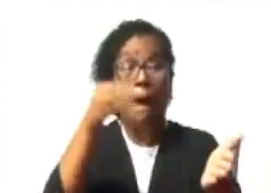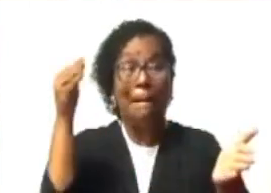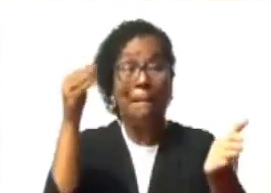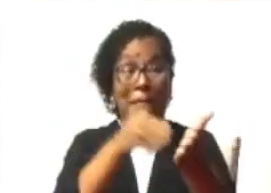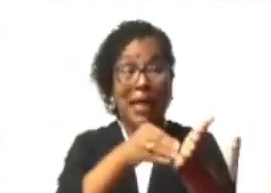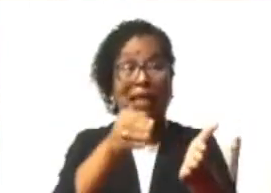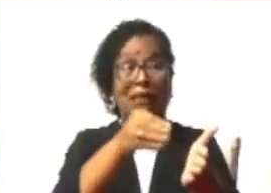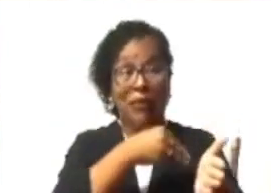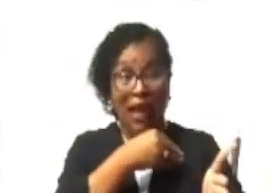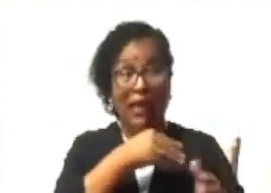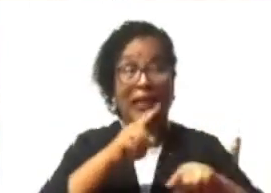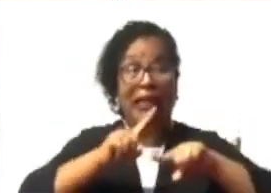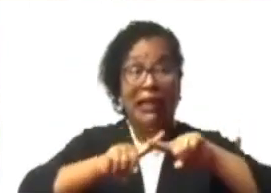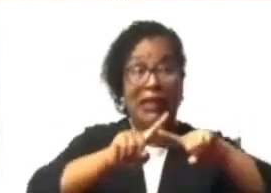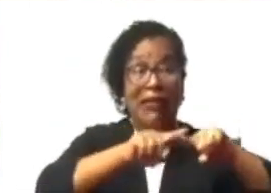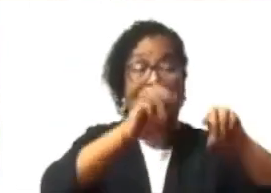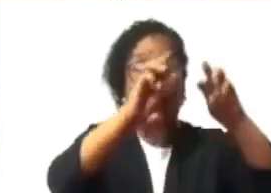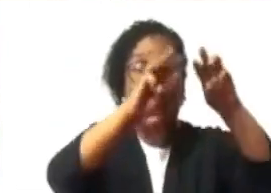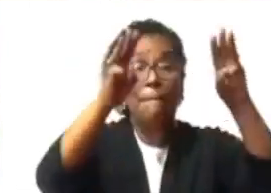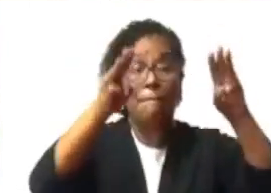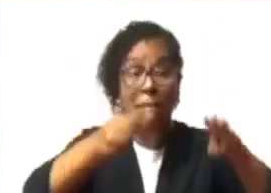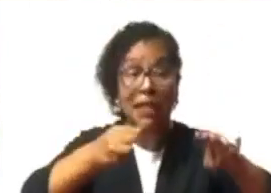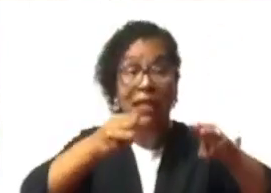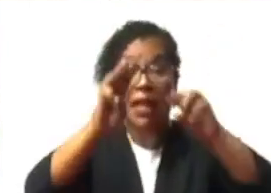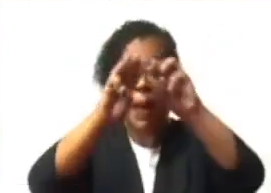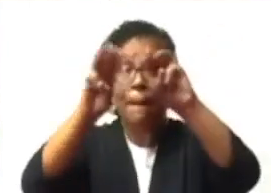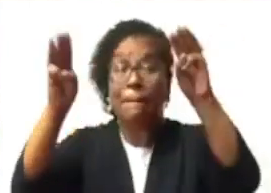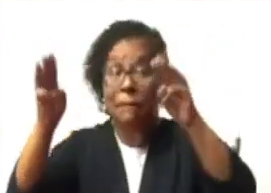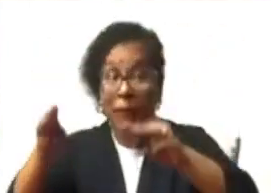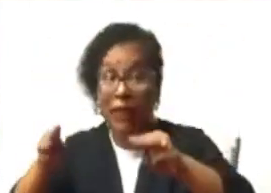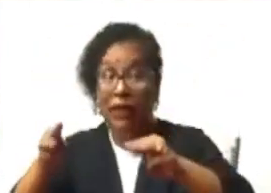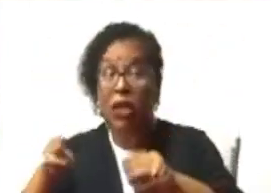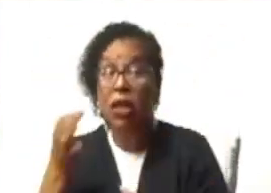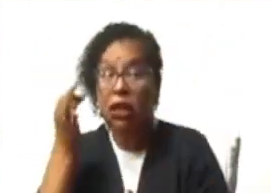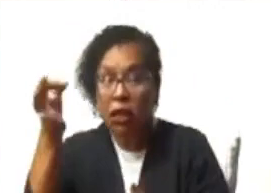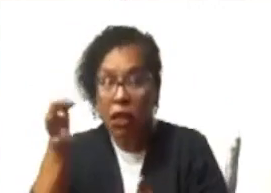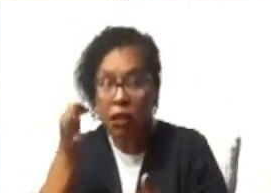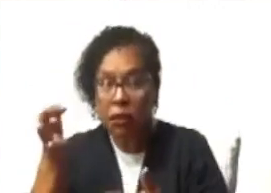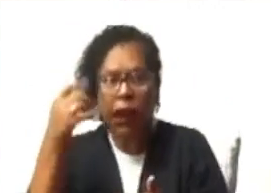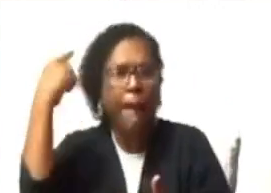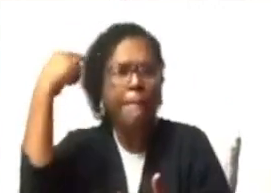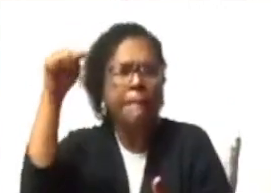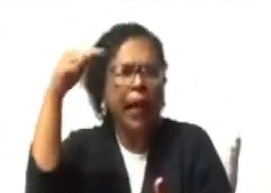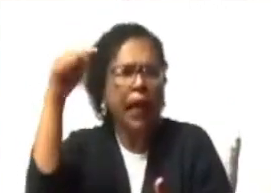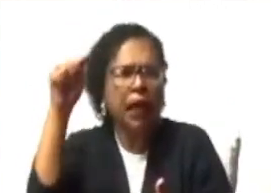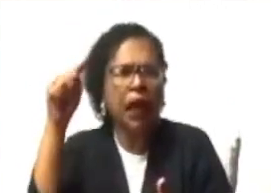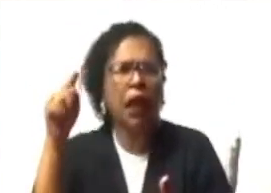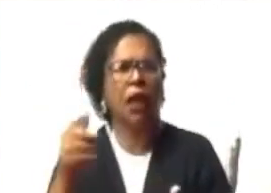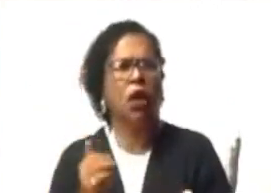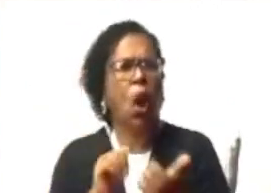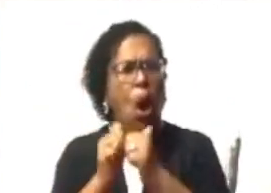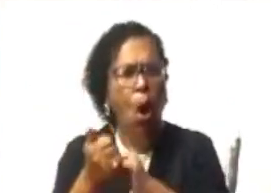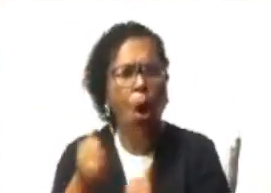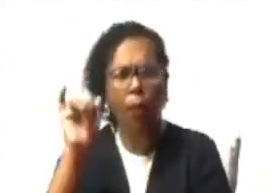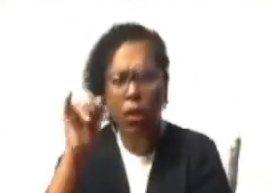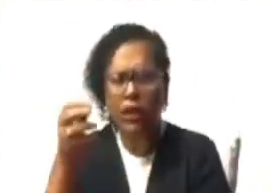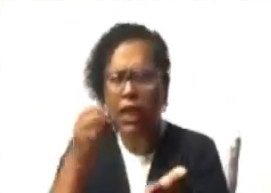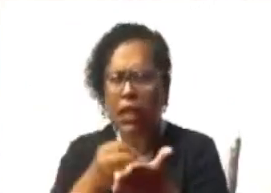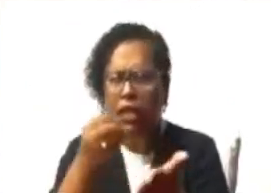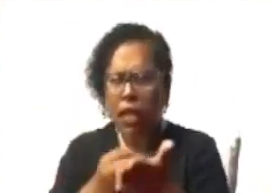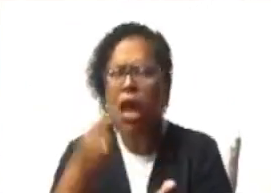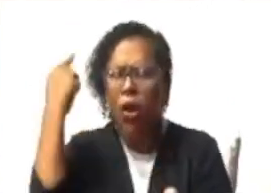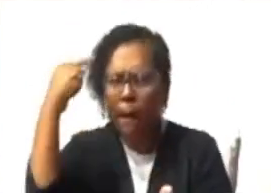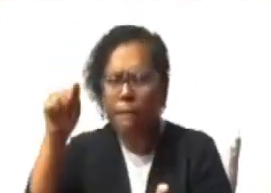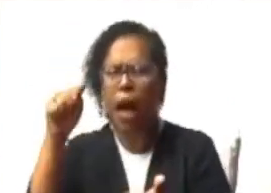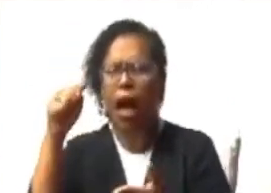ministerios sin que se explique una línea, o sea, de cómo se van a utilizar esos recursos